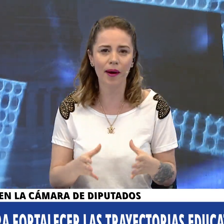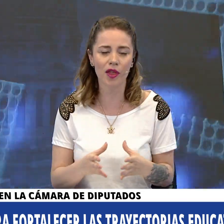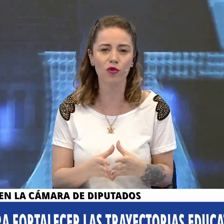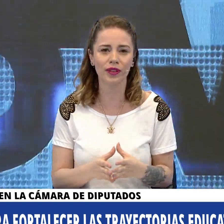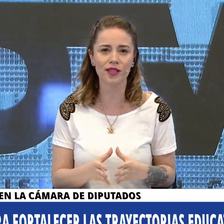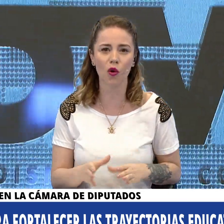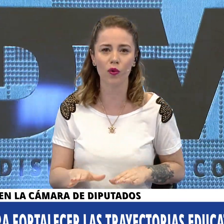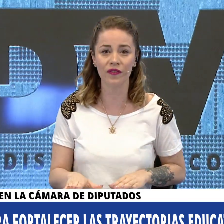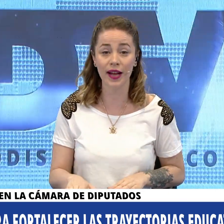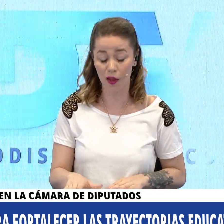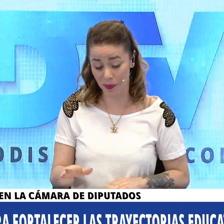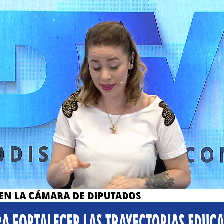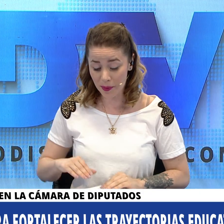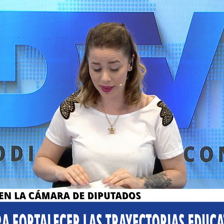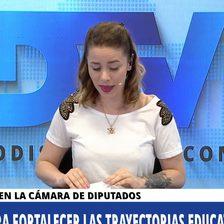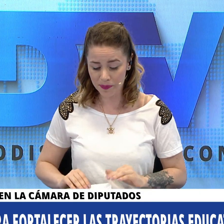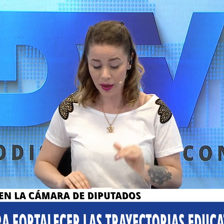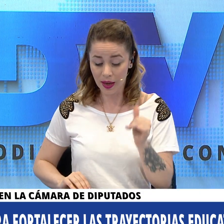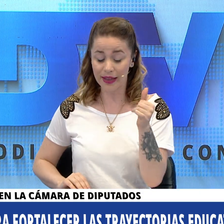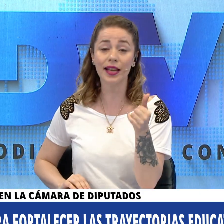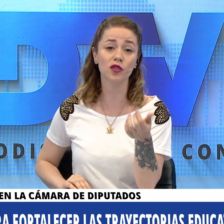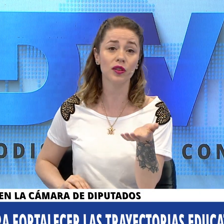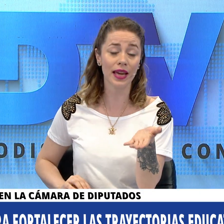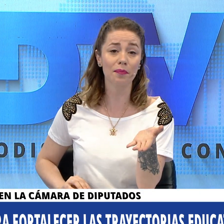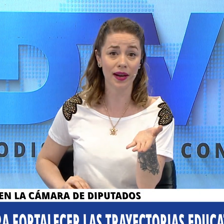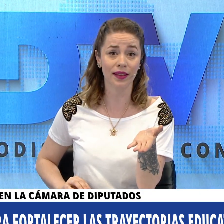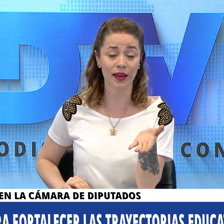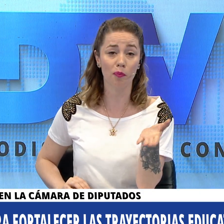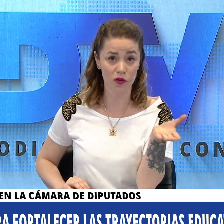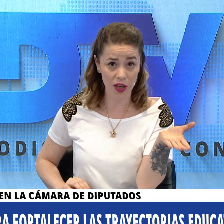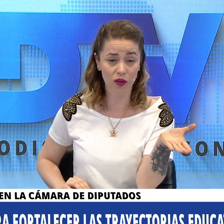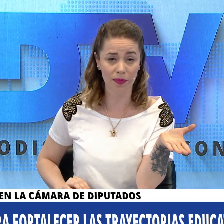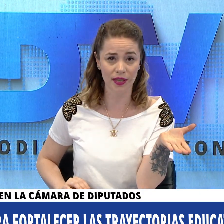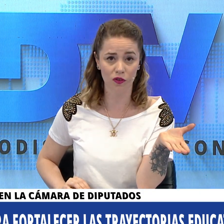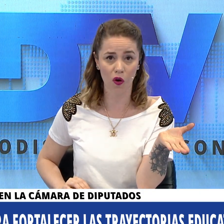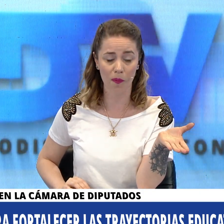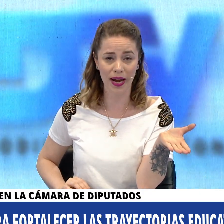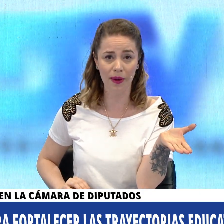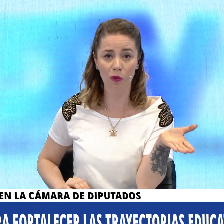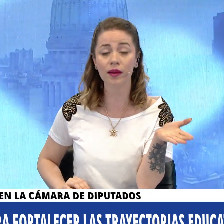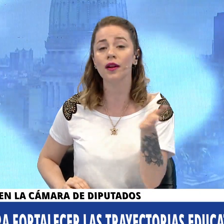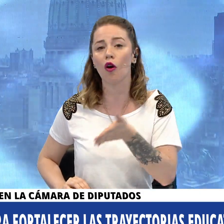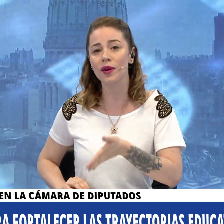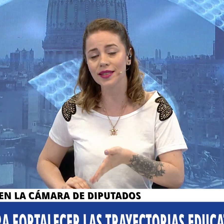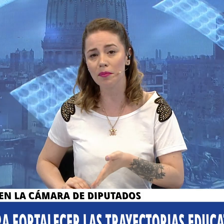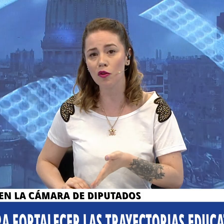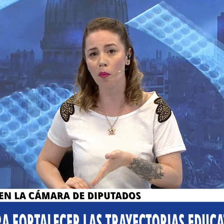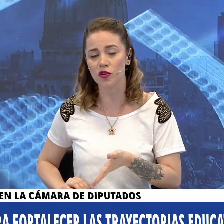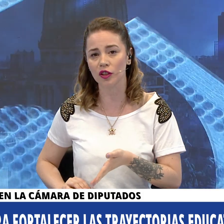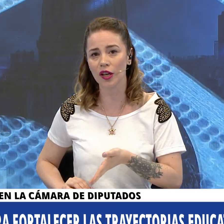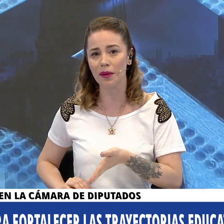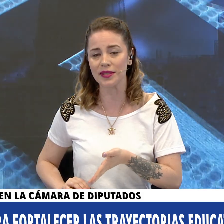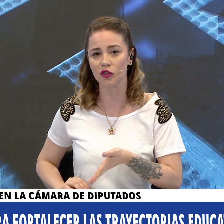han trabajado en un texto unificado. Precisamente, el texto tiene parte de un proyecto que presentó Mara Brauer, como así también